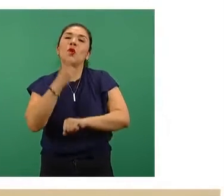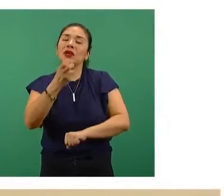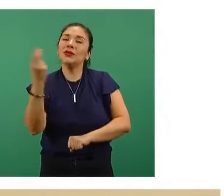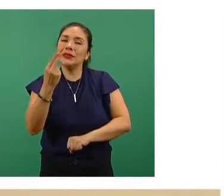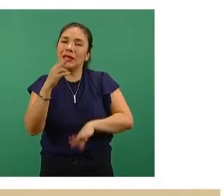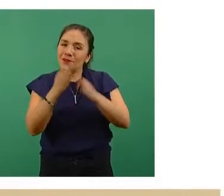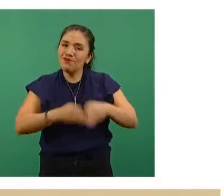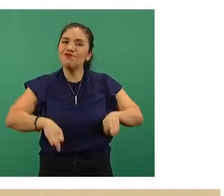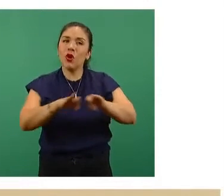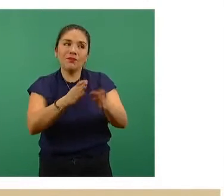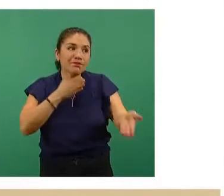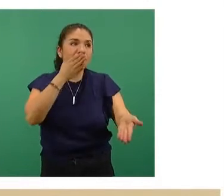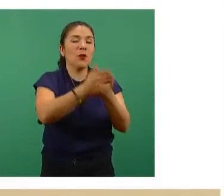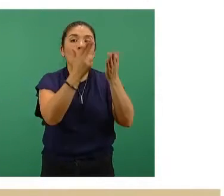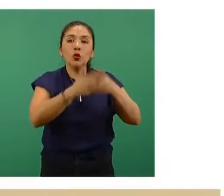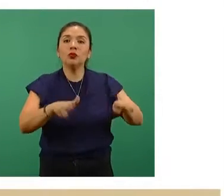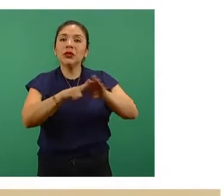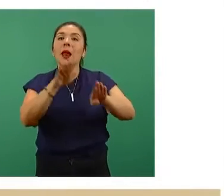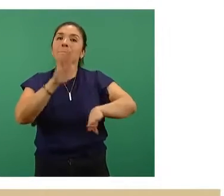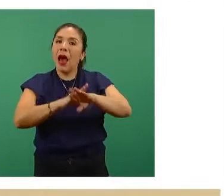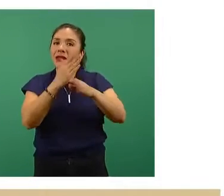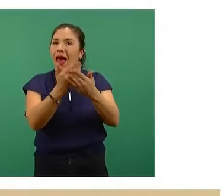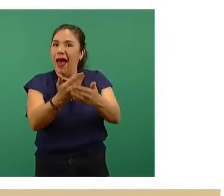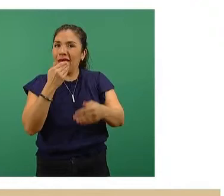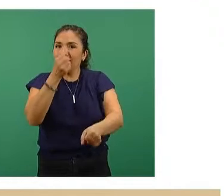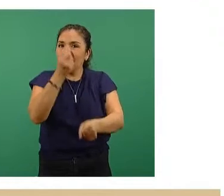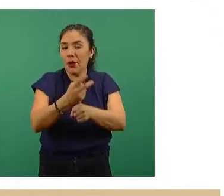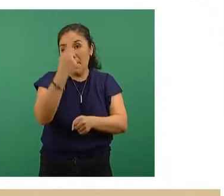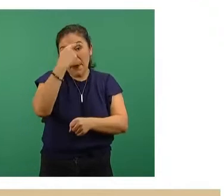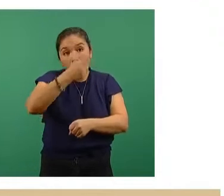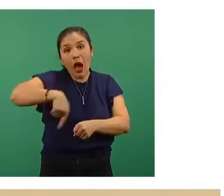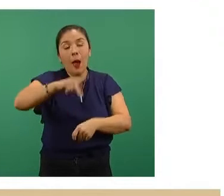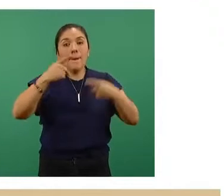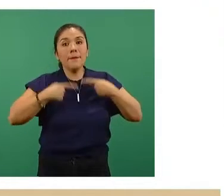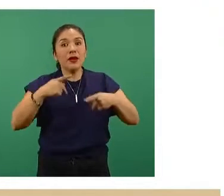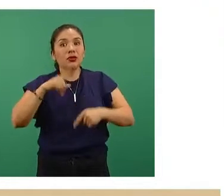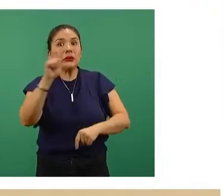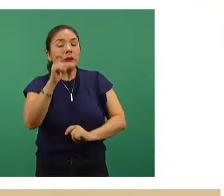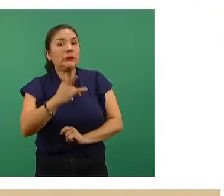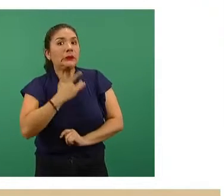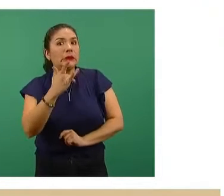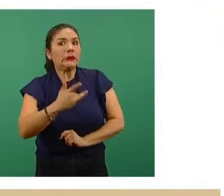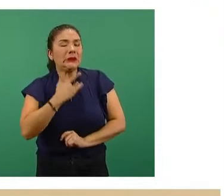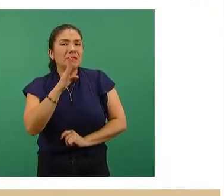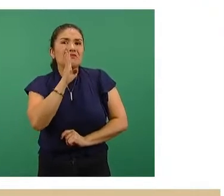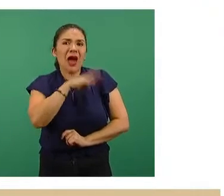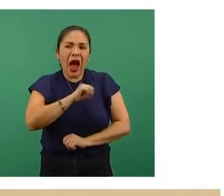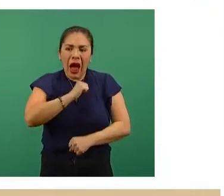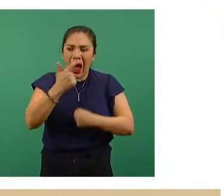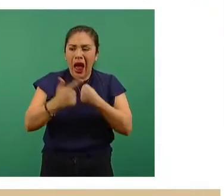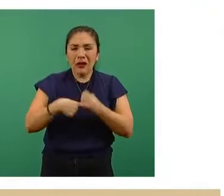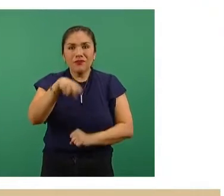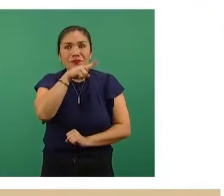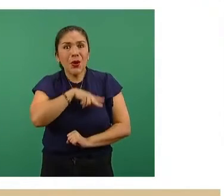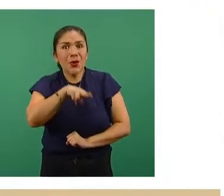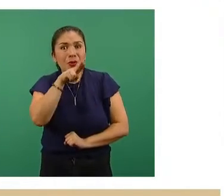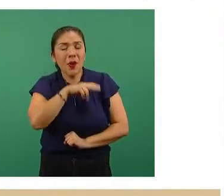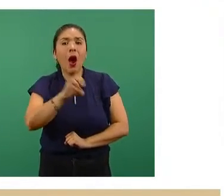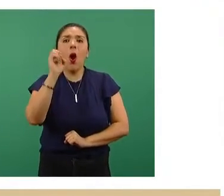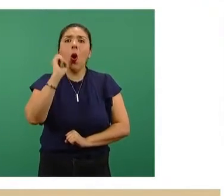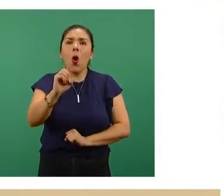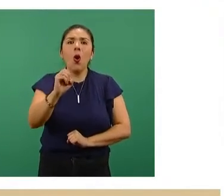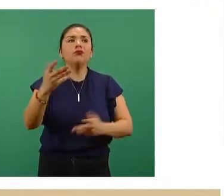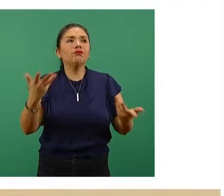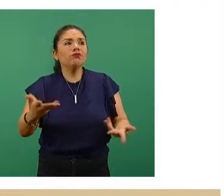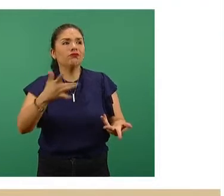de atención oportuna que las personas deben de tener, sobre todo cuando están presentando signos de alarma o cuando al